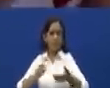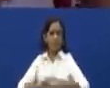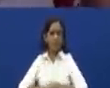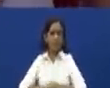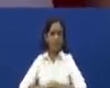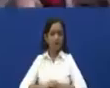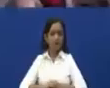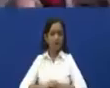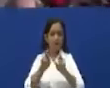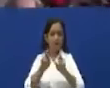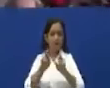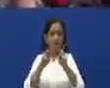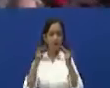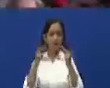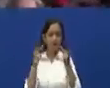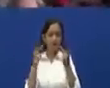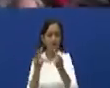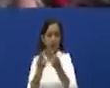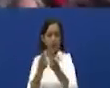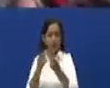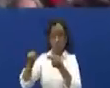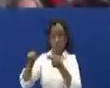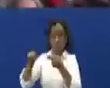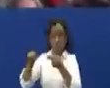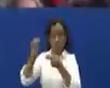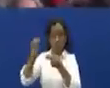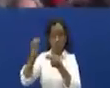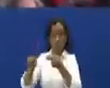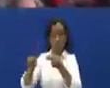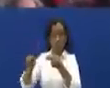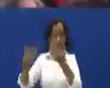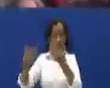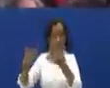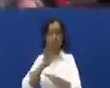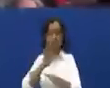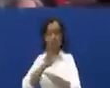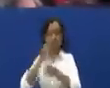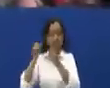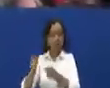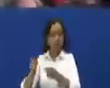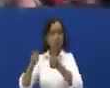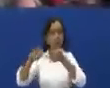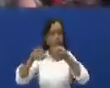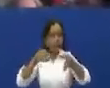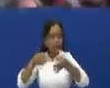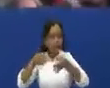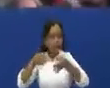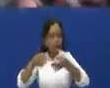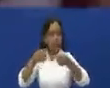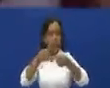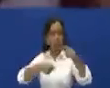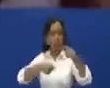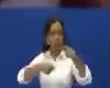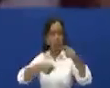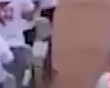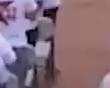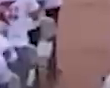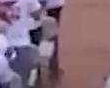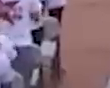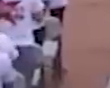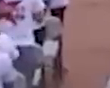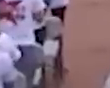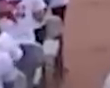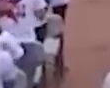las tres revoluciones contra Cuba Nicaragua y Venezuela en medio de bloqueos económicos que tildó de criminales